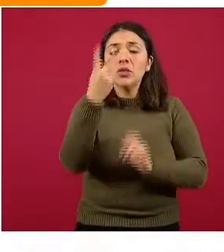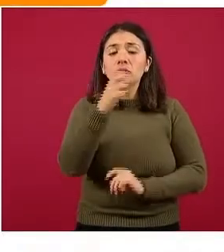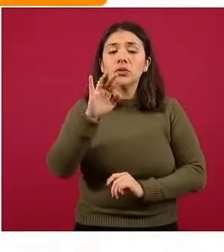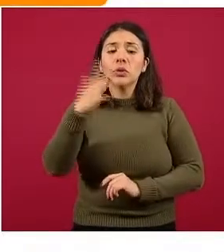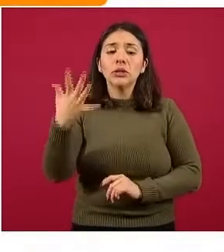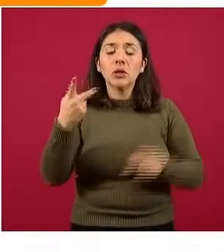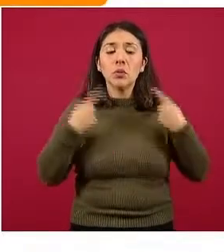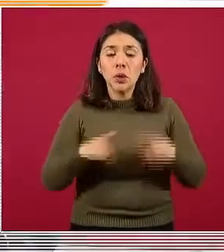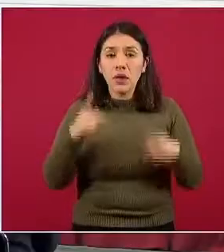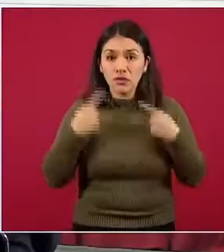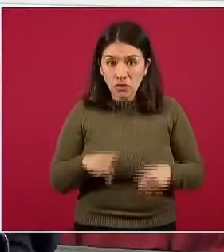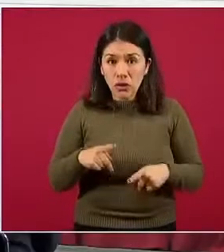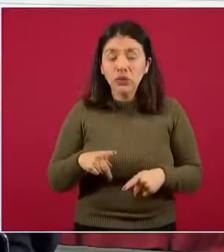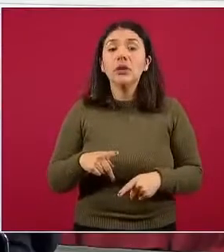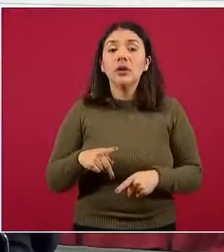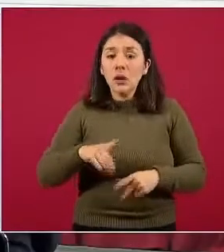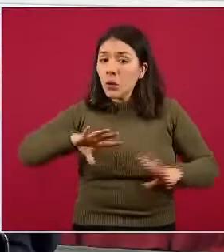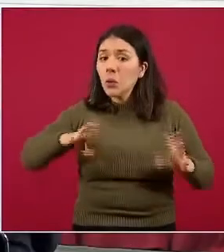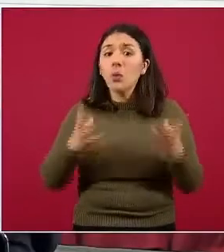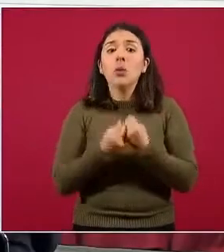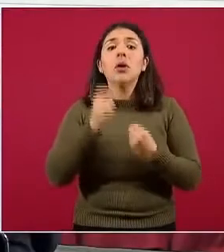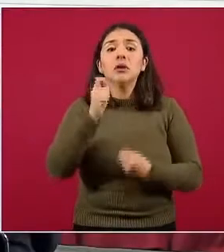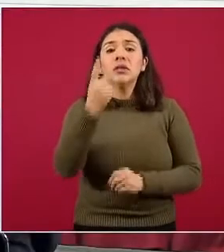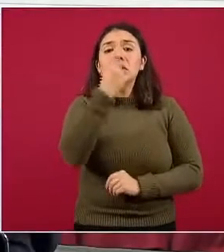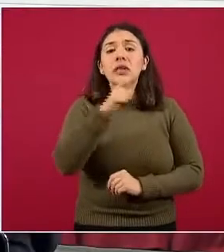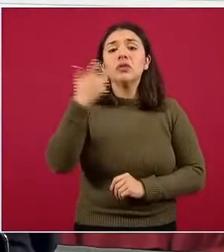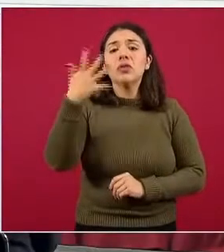1.193.255 personas y un total de